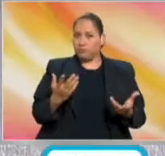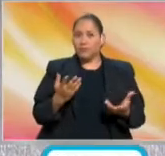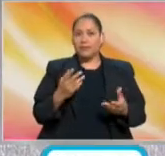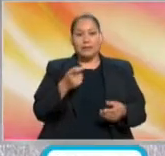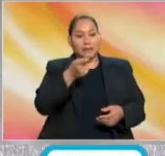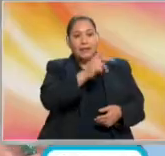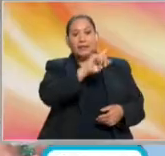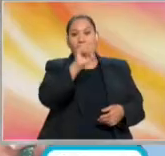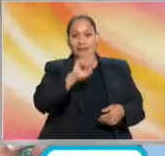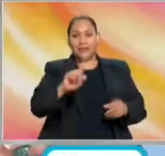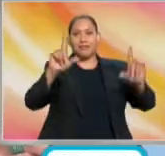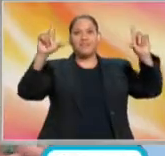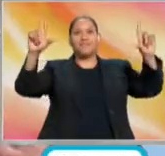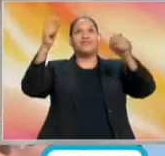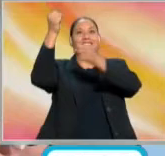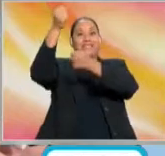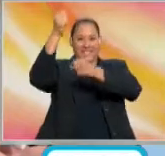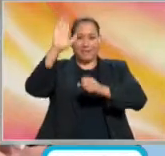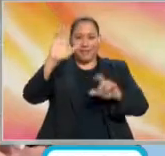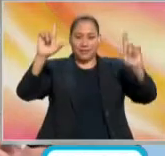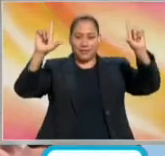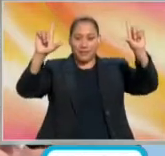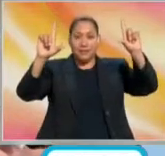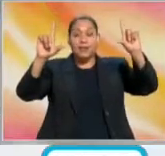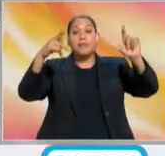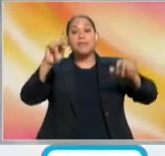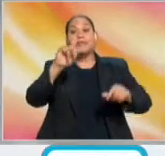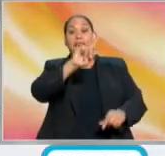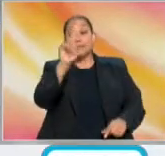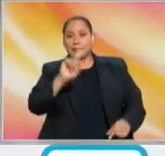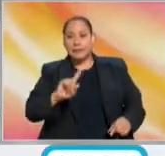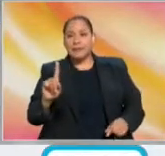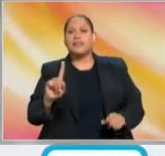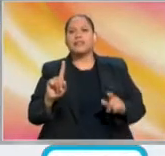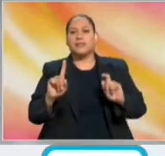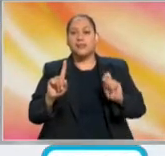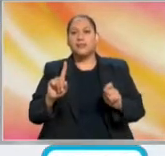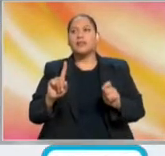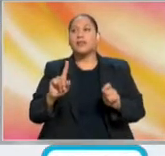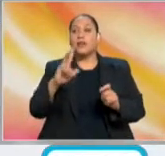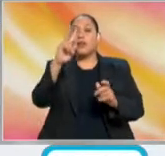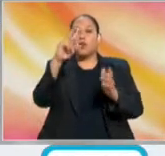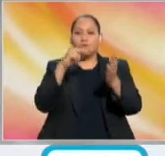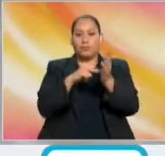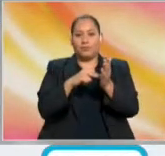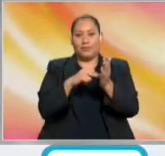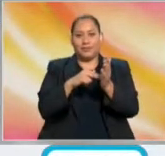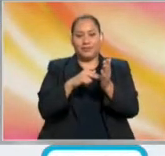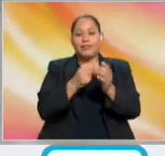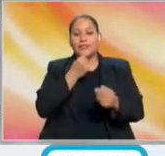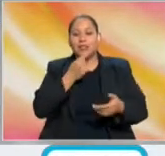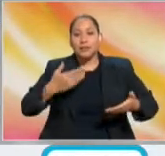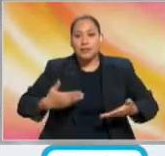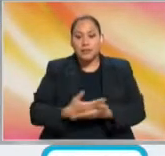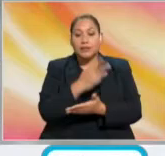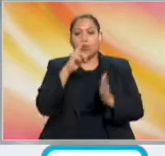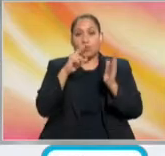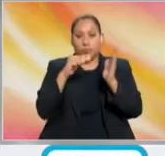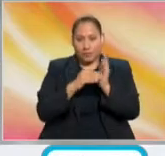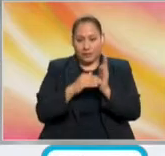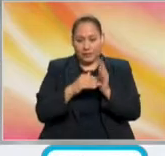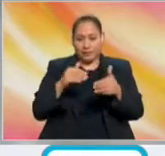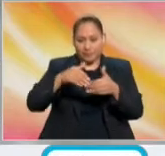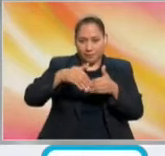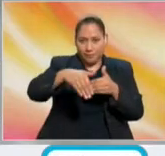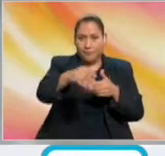nombre así como de cartel, ¿no? Pero son los Z, son los que aparecen a partir del 2000, ¿no? Los niños que nacen a partir del 2000. Hay